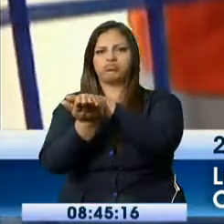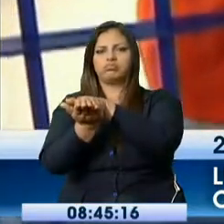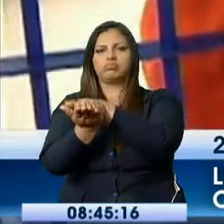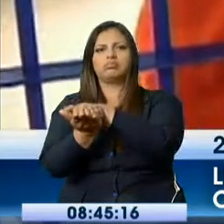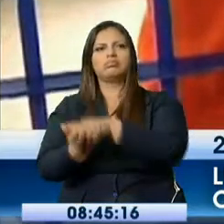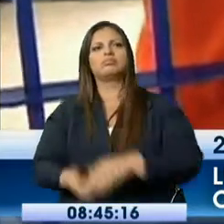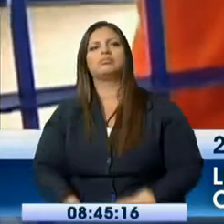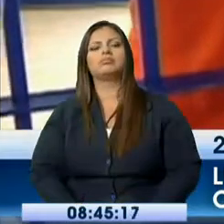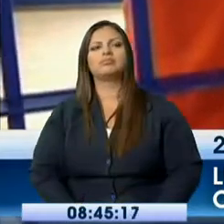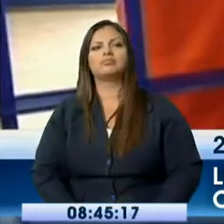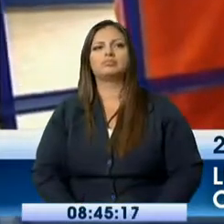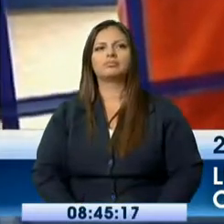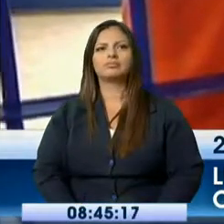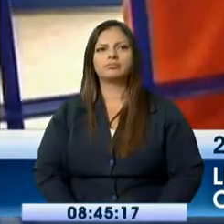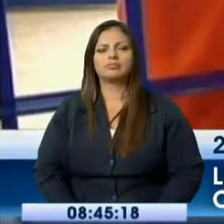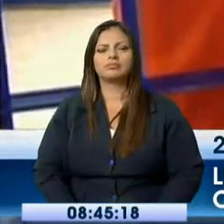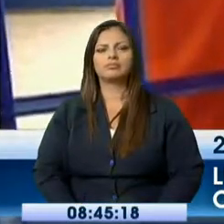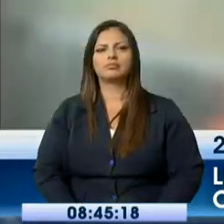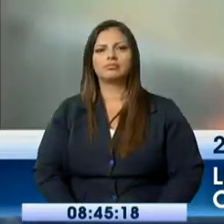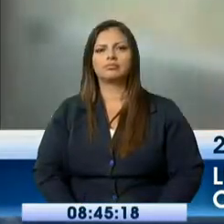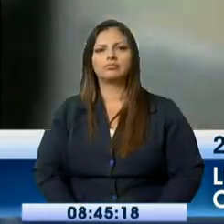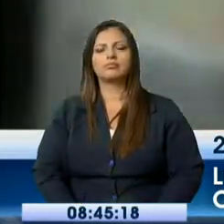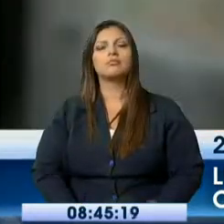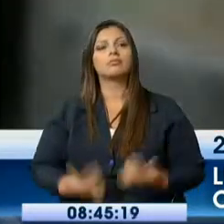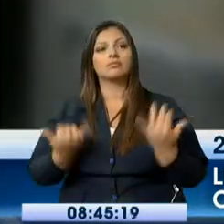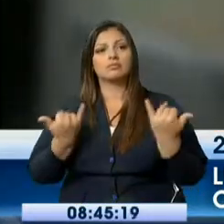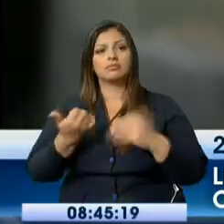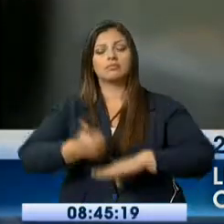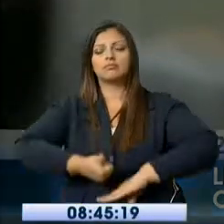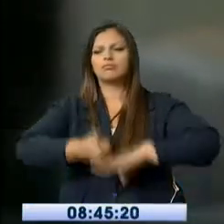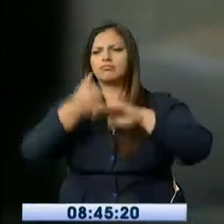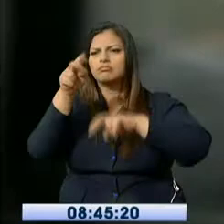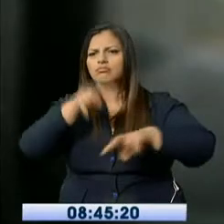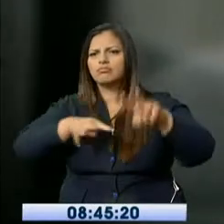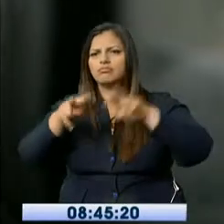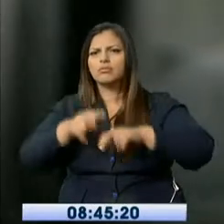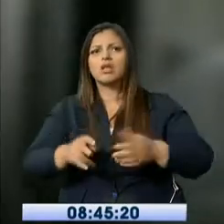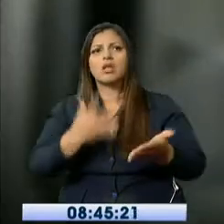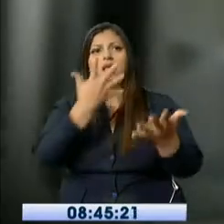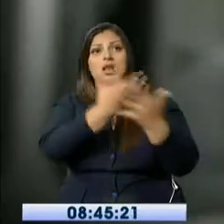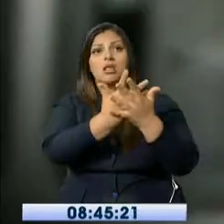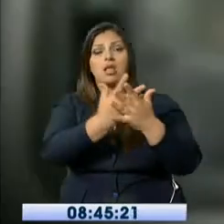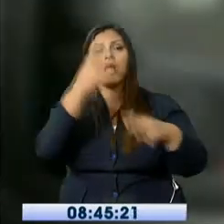dentro o fuera de pabellones de seguridad. Informó Lorena Baque.